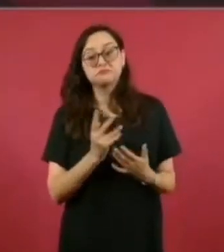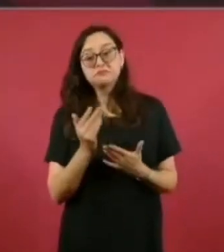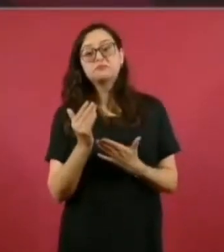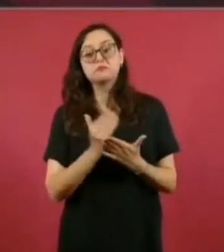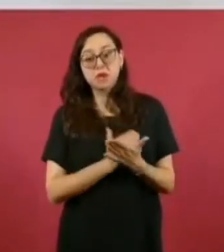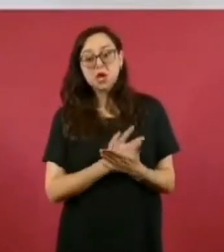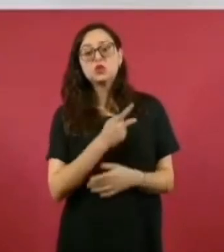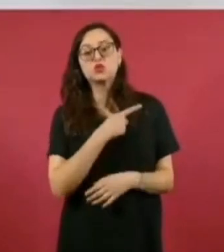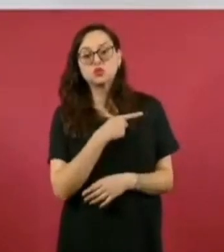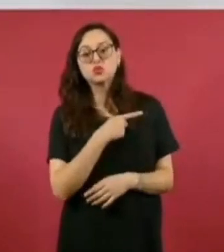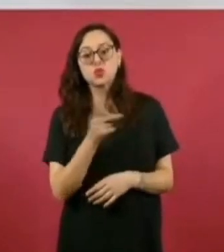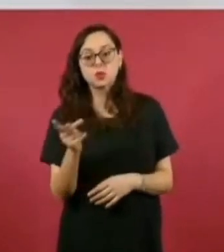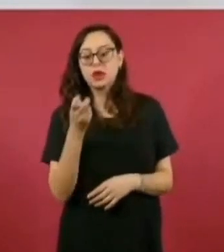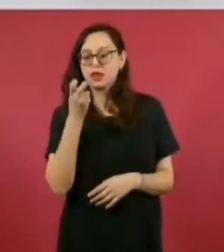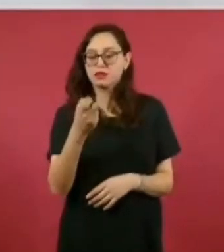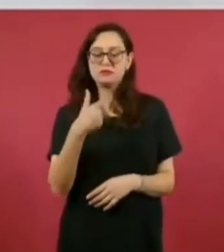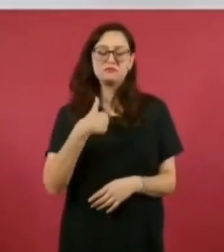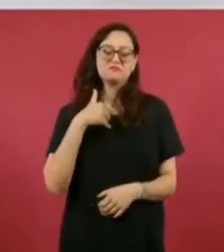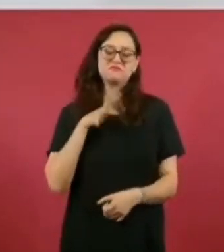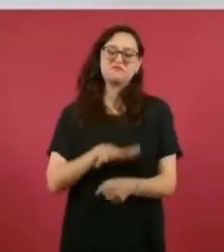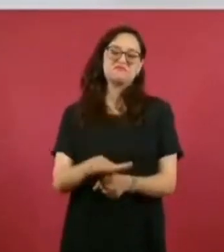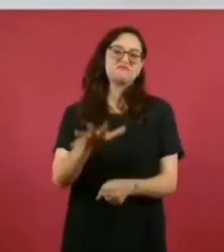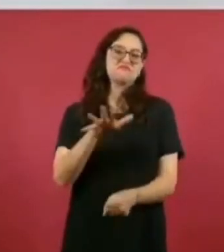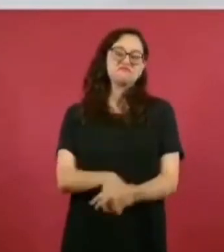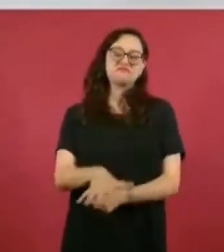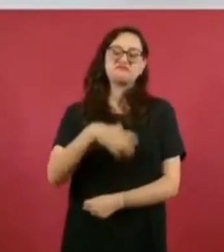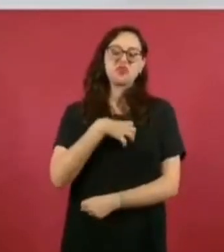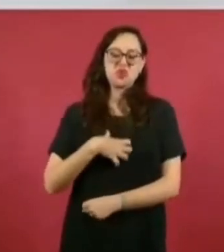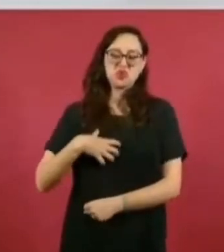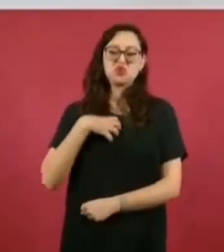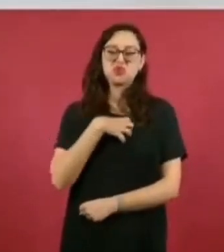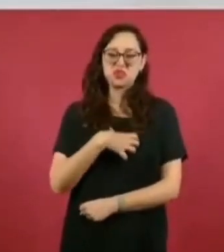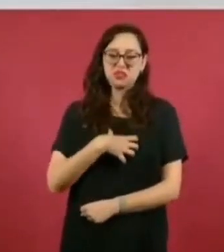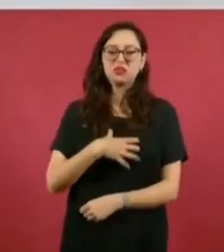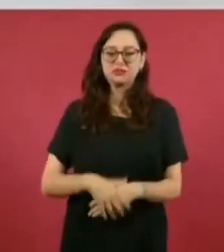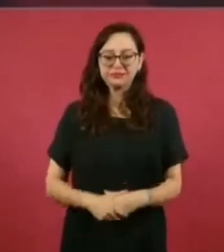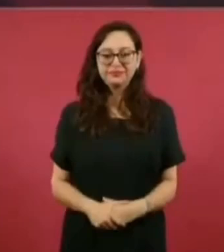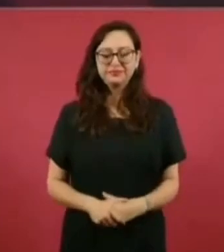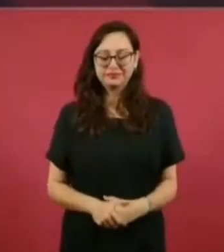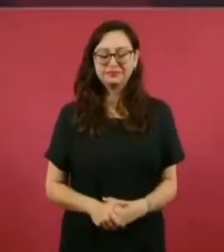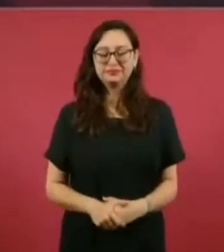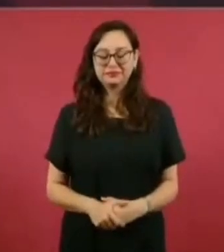eso es mi gran satisfacción. Entonces,